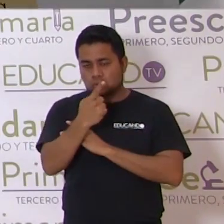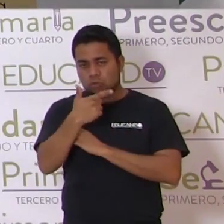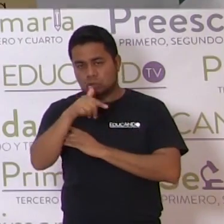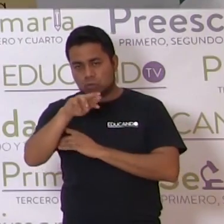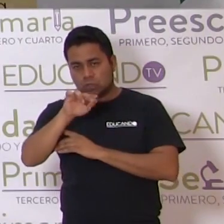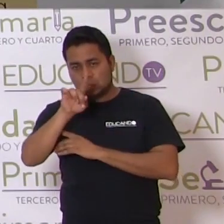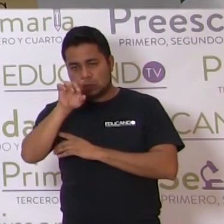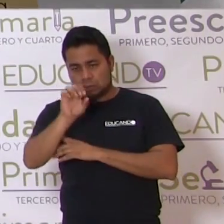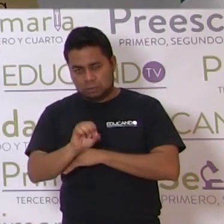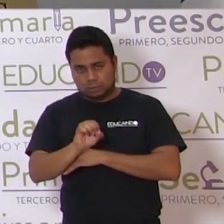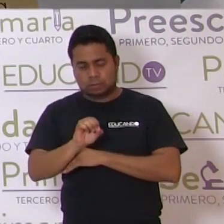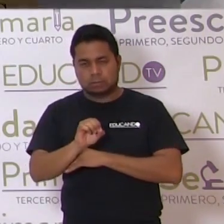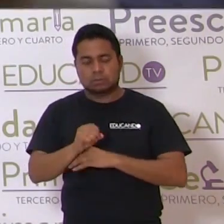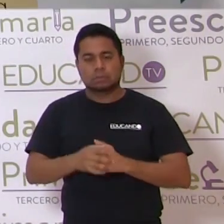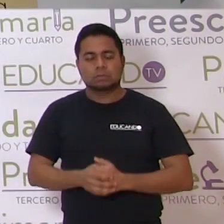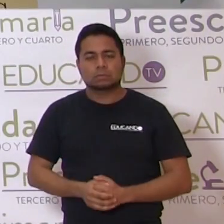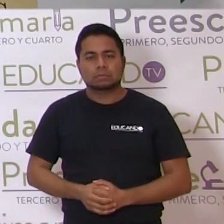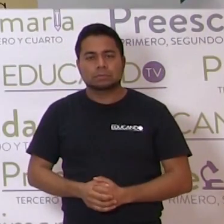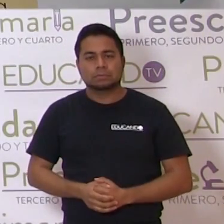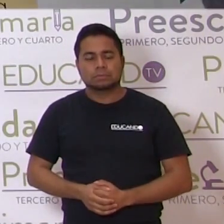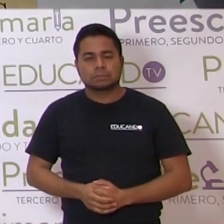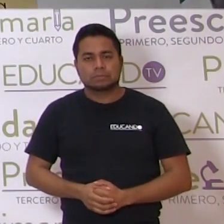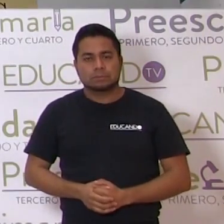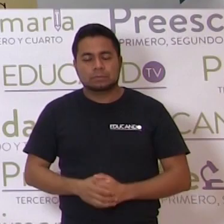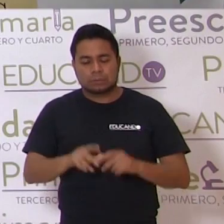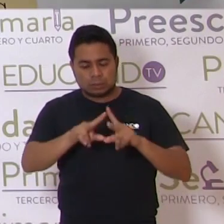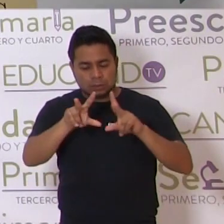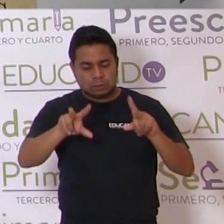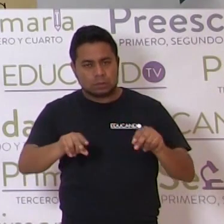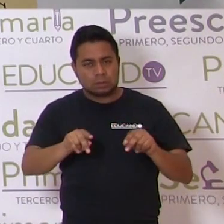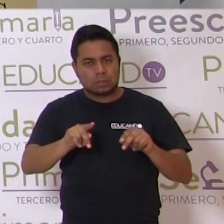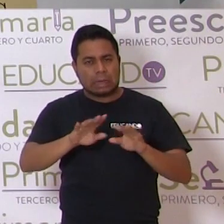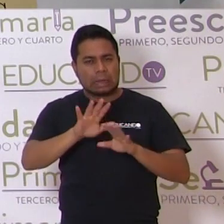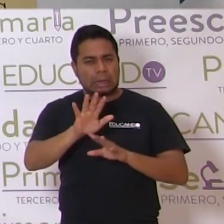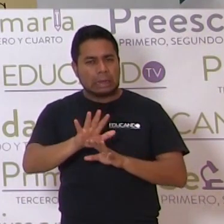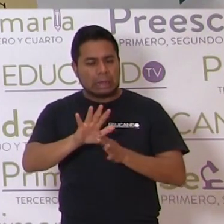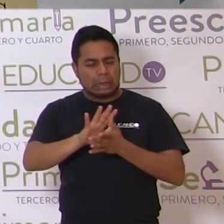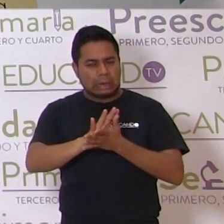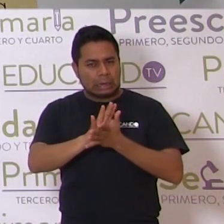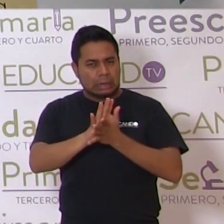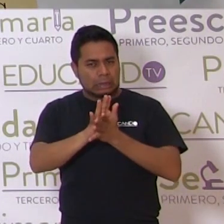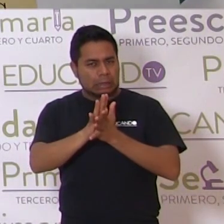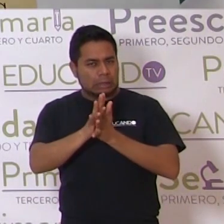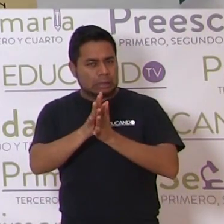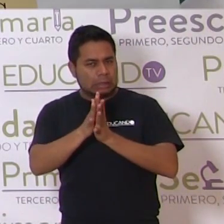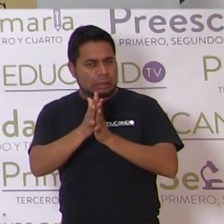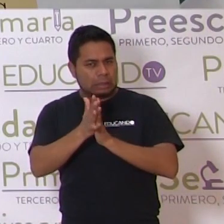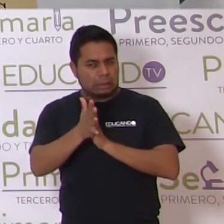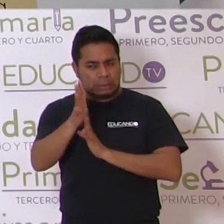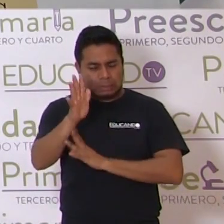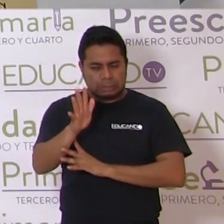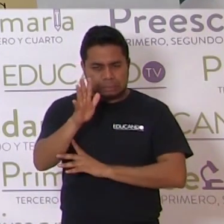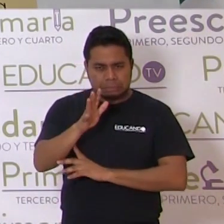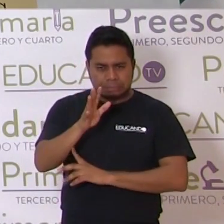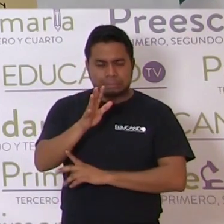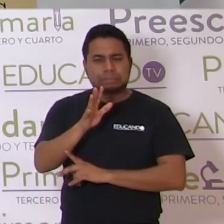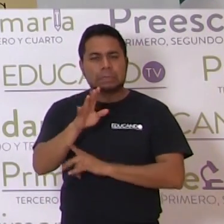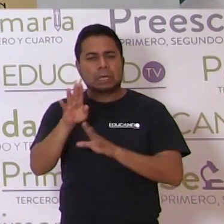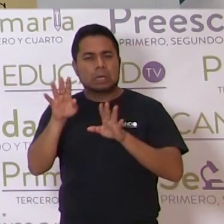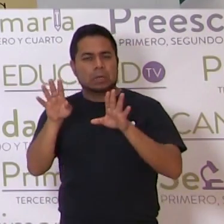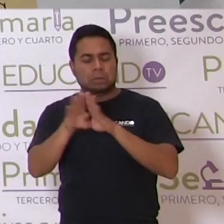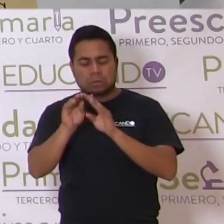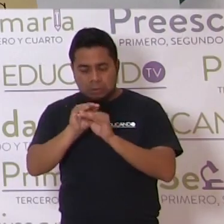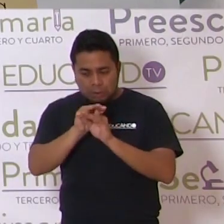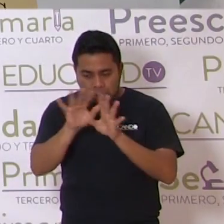centígrado. El hielo comenzó a cambiar su textura y se veía más cristalino cuando llegó